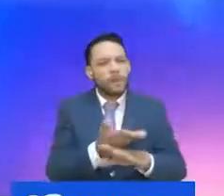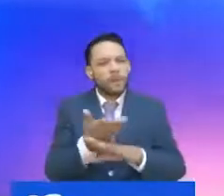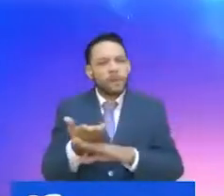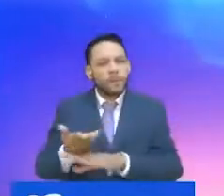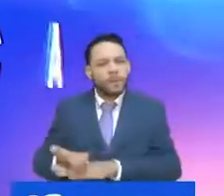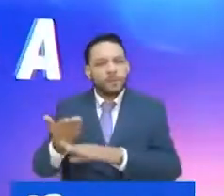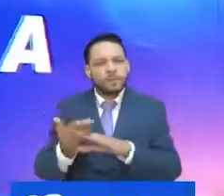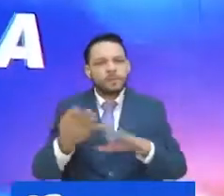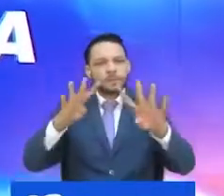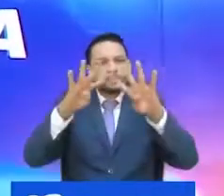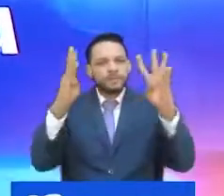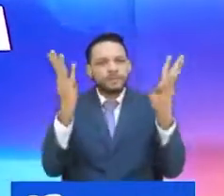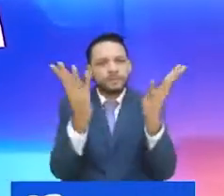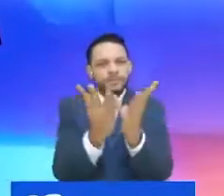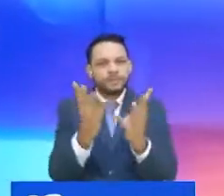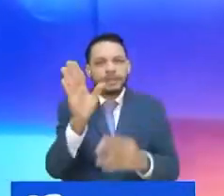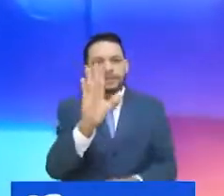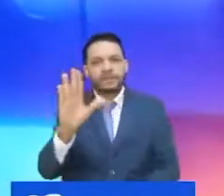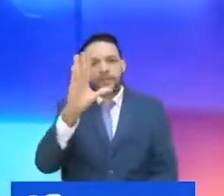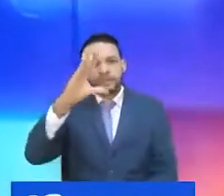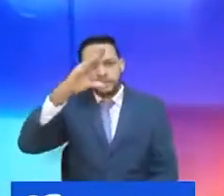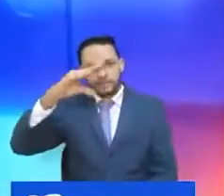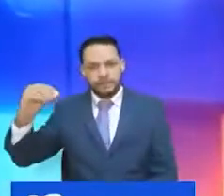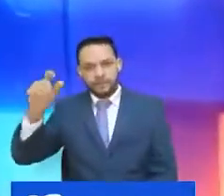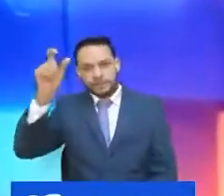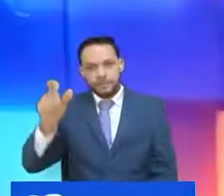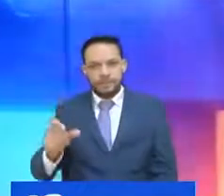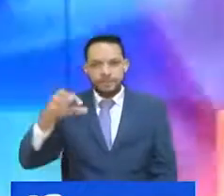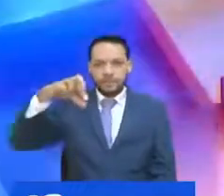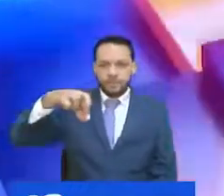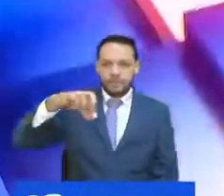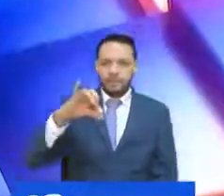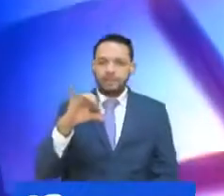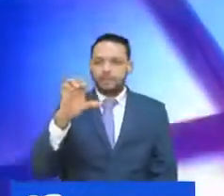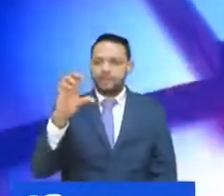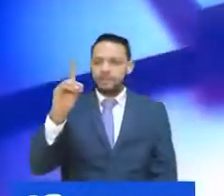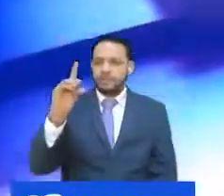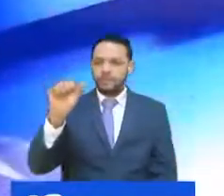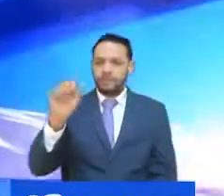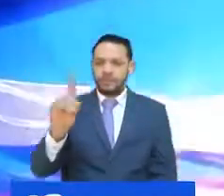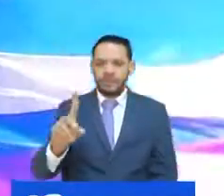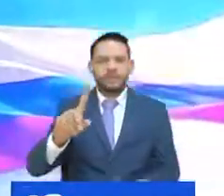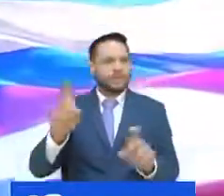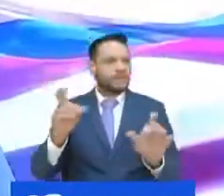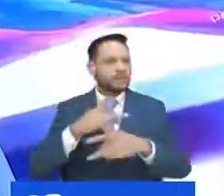Cámara de Representantes por el Departamento del Quindío. Es el caso de Piedad Correal, que habla sobre salud.